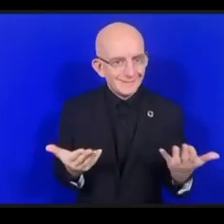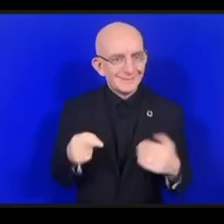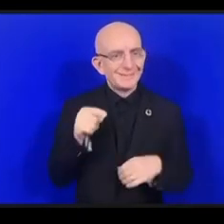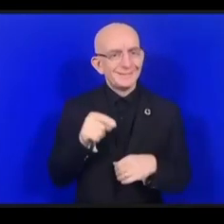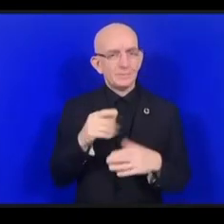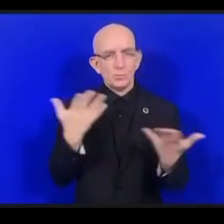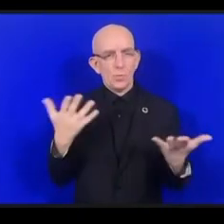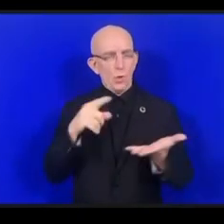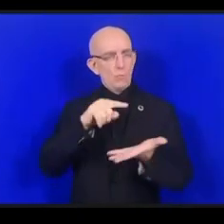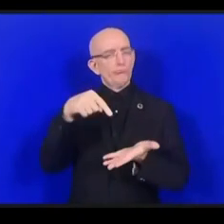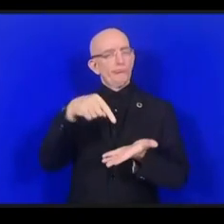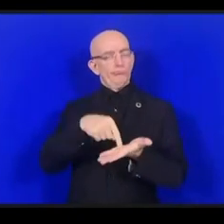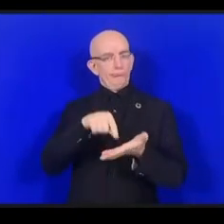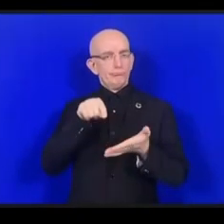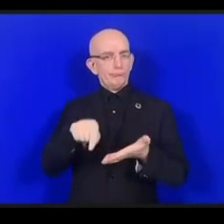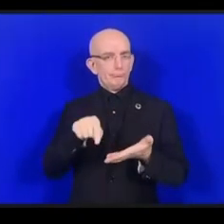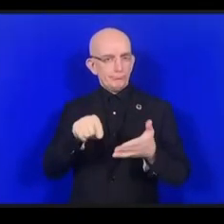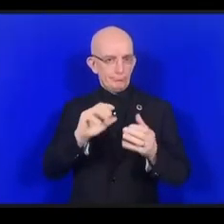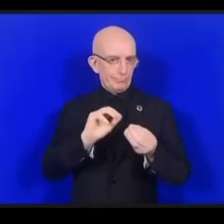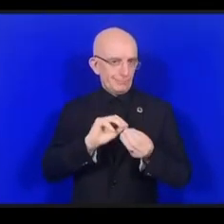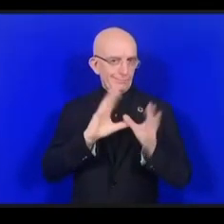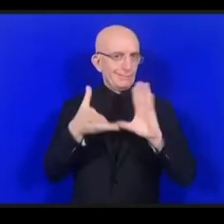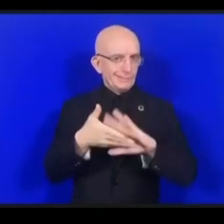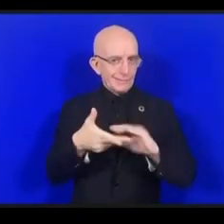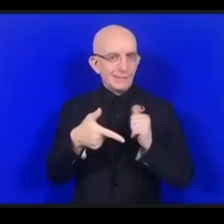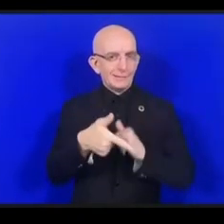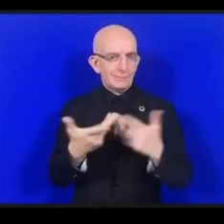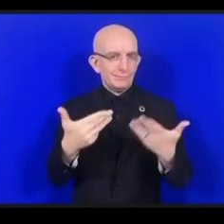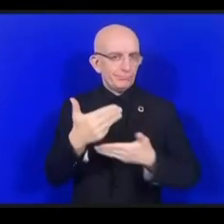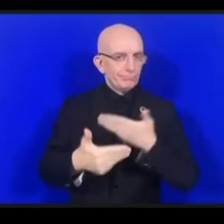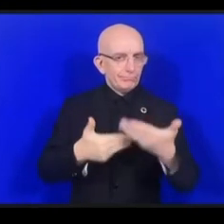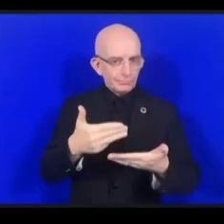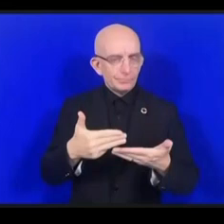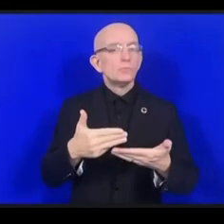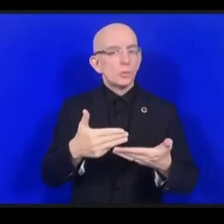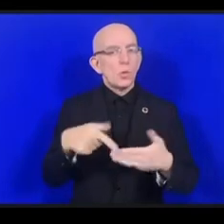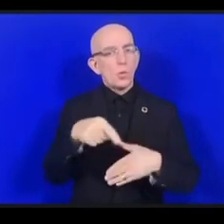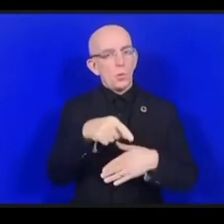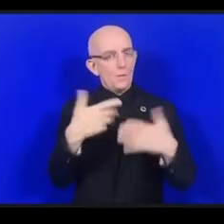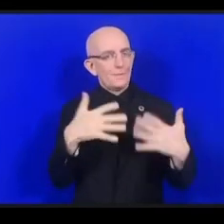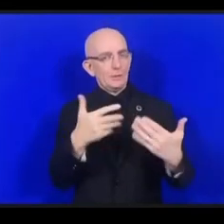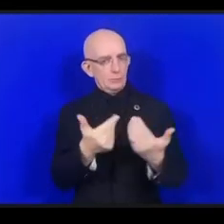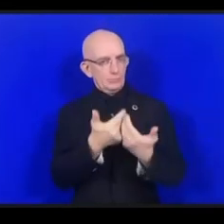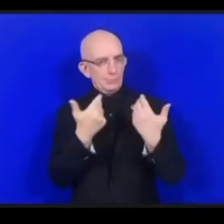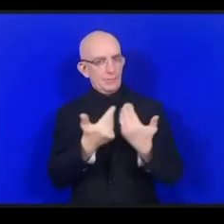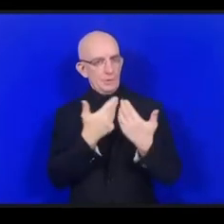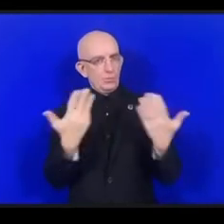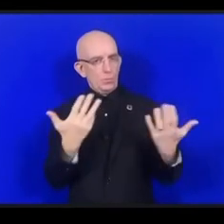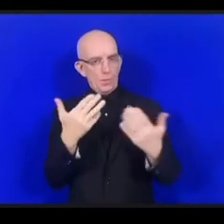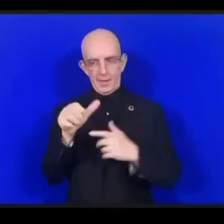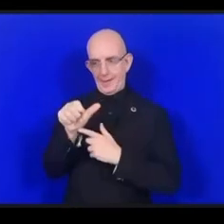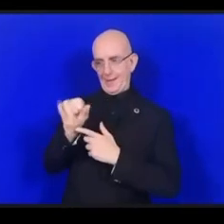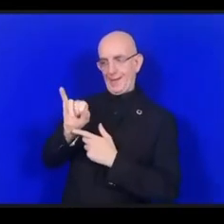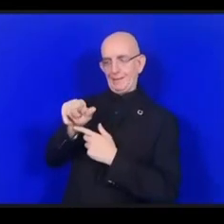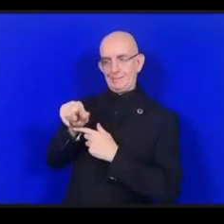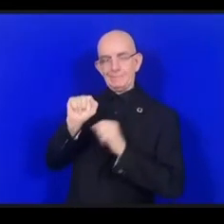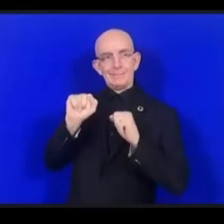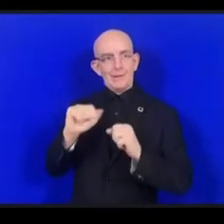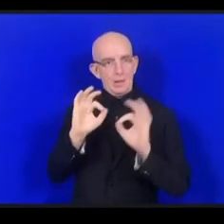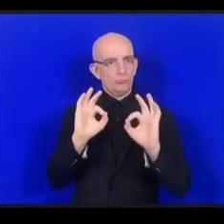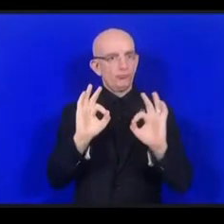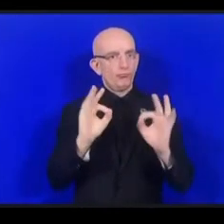lograr la Inteligencia artificial Hay cosas positivas y hay otras que no lo son tanto pasemos ahora con